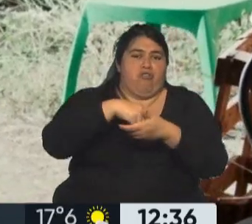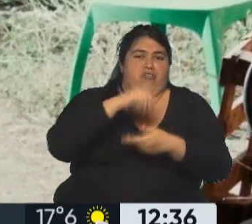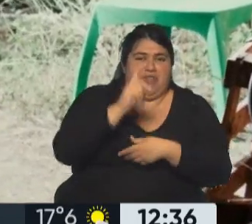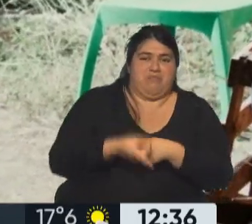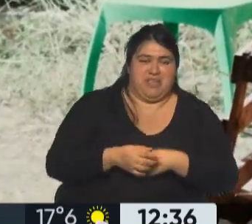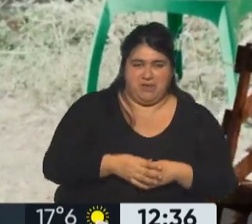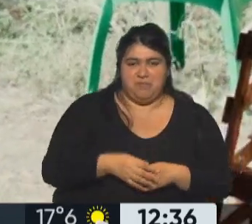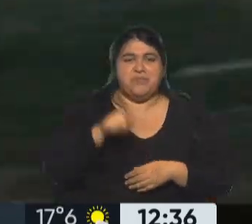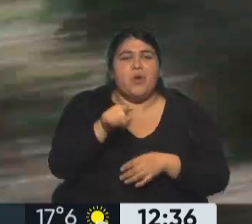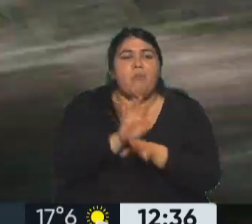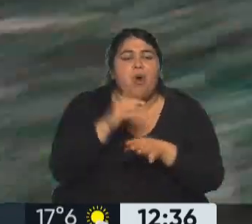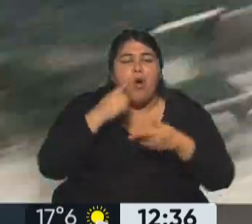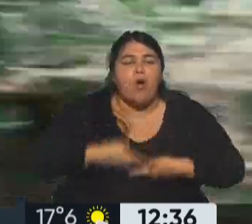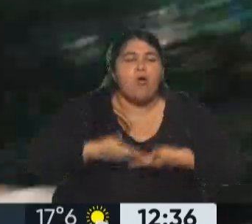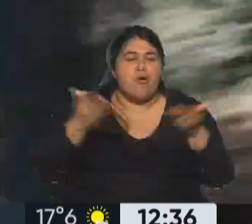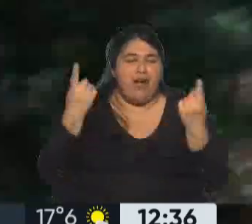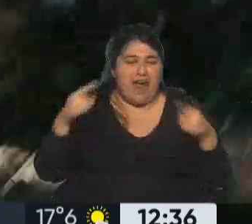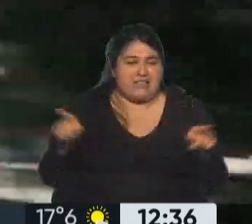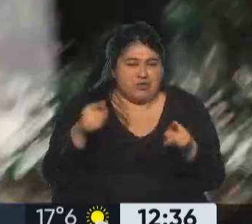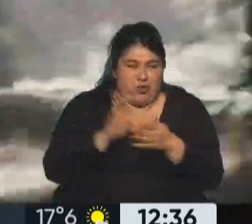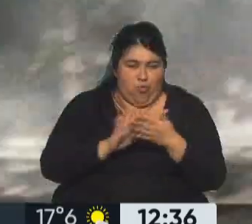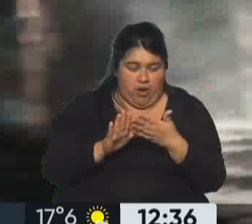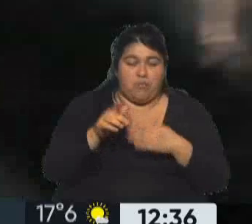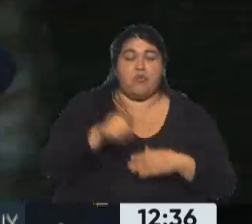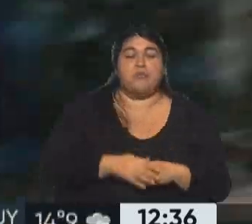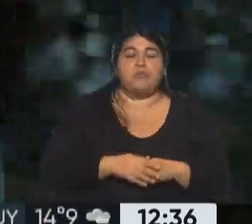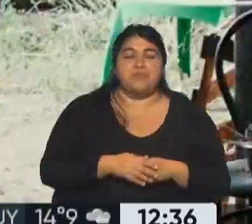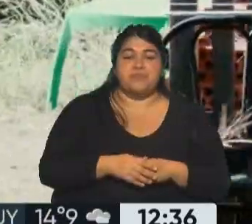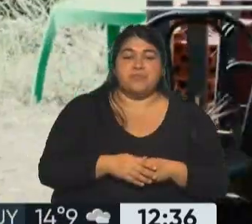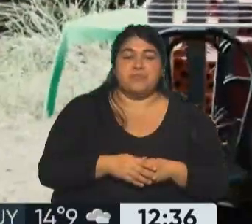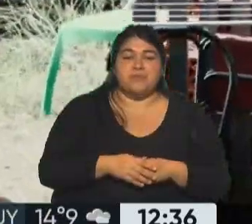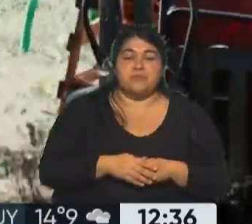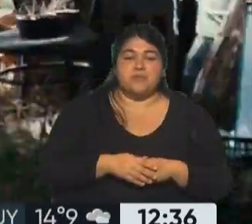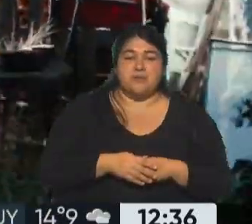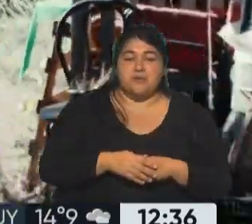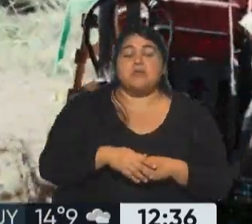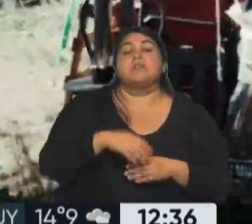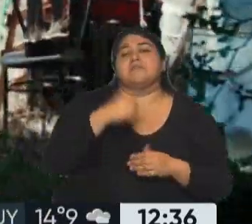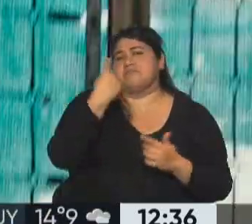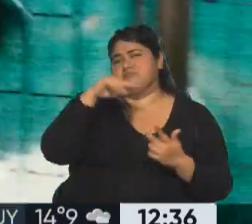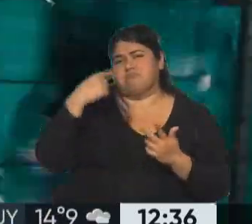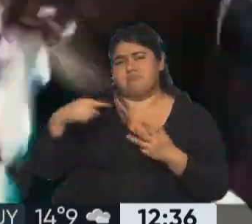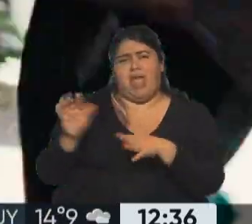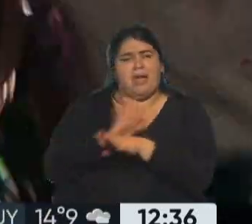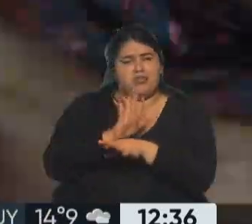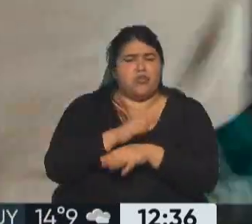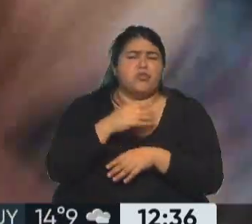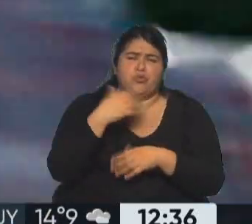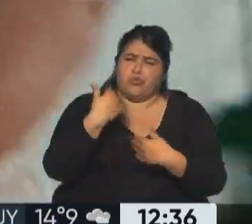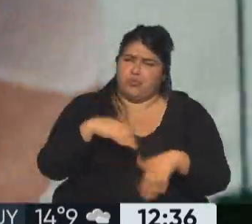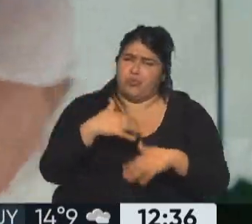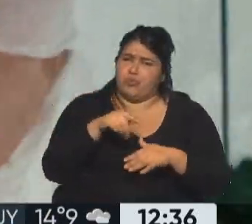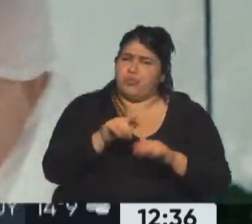¿no?, a la presentación de Problema Cabrón. Estoy hablando de Alberto Amann de Nar, Marcos, Michelle Jenner de Isabel, bueno,